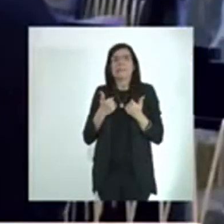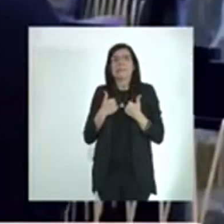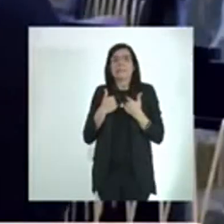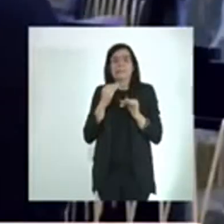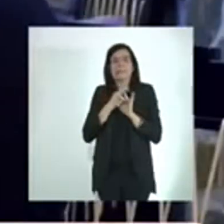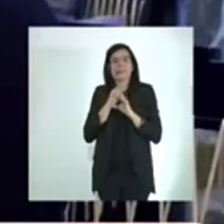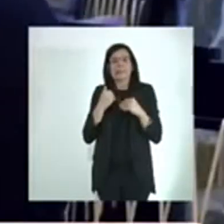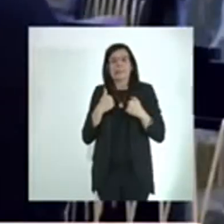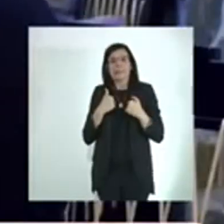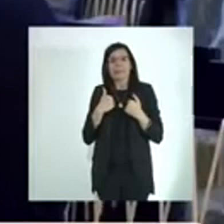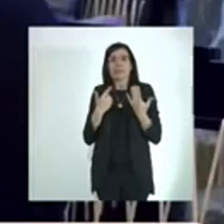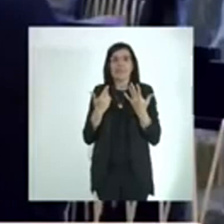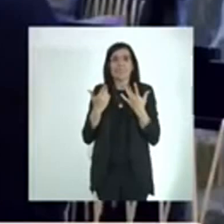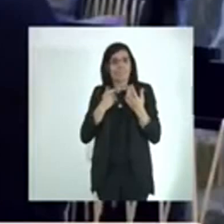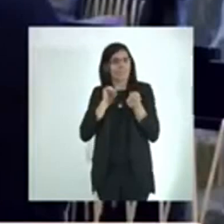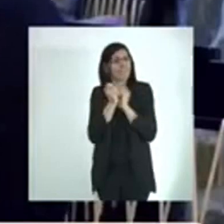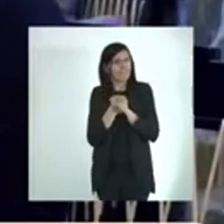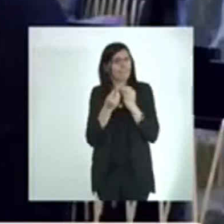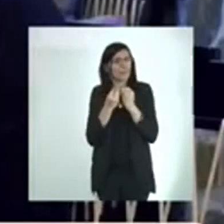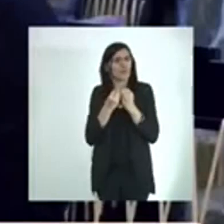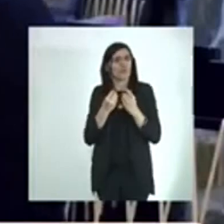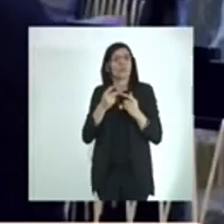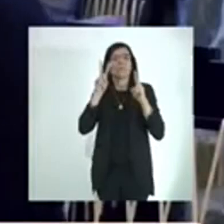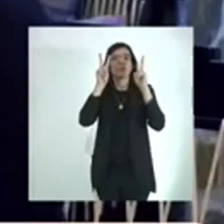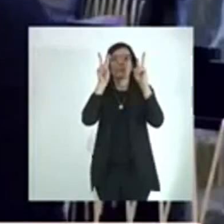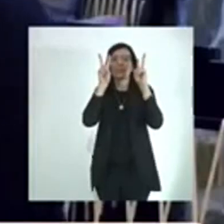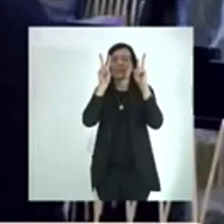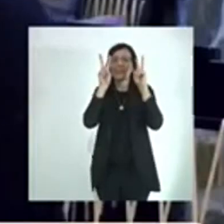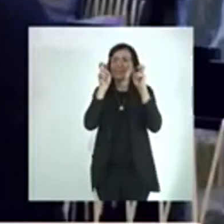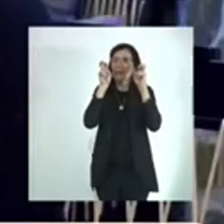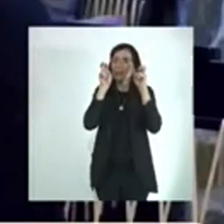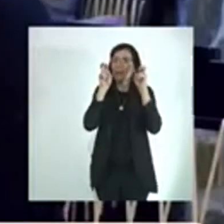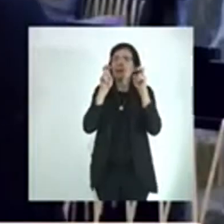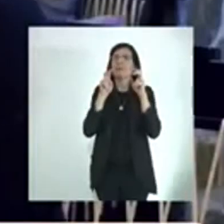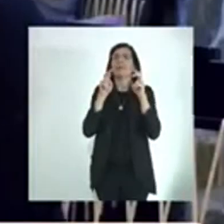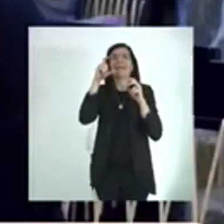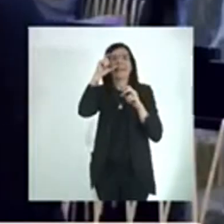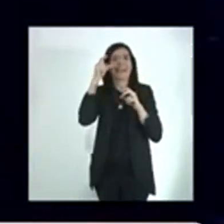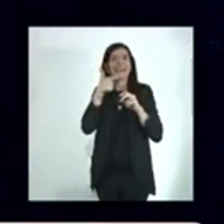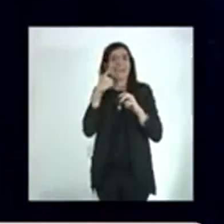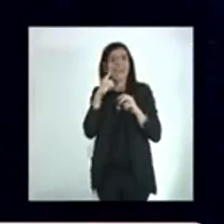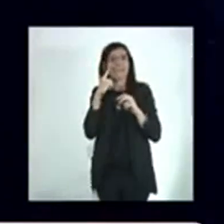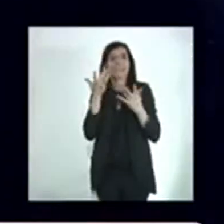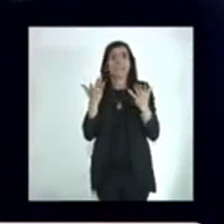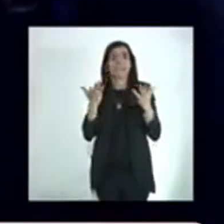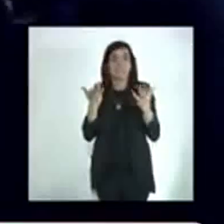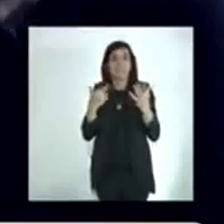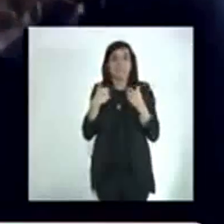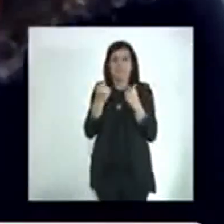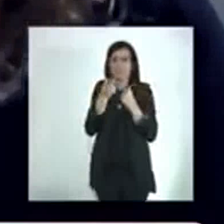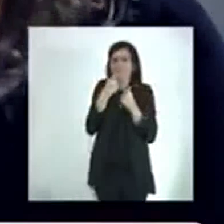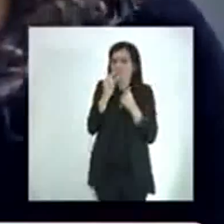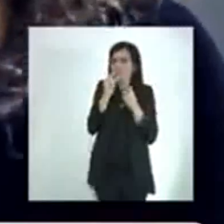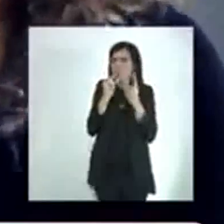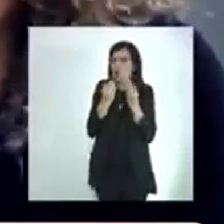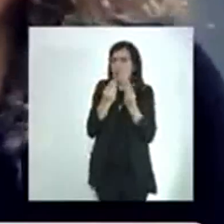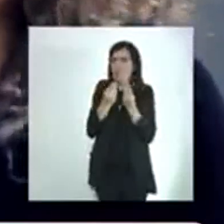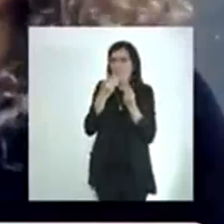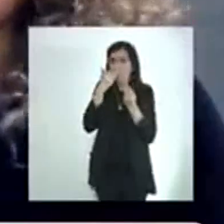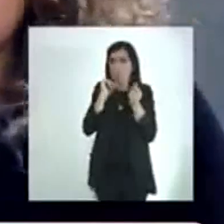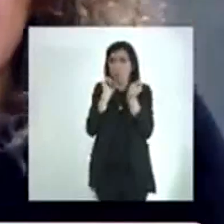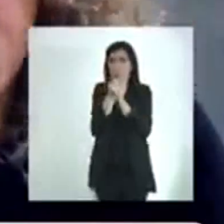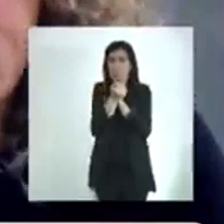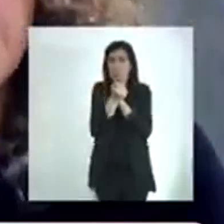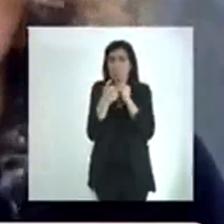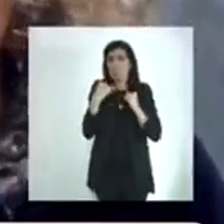a abordar los temas y a hacerme cargo como adulta de lo que sale, ¿sí? Con la ayuda como